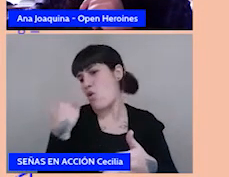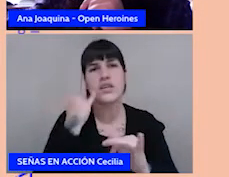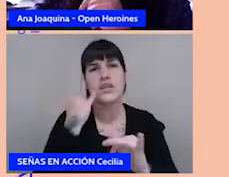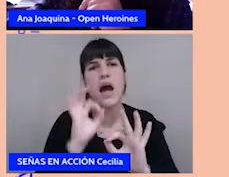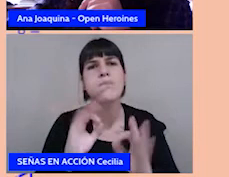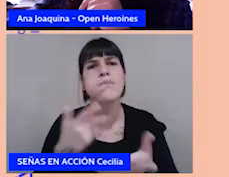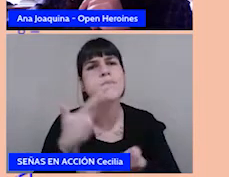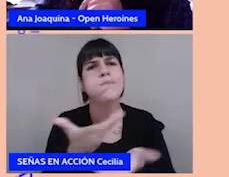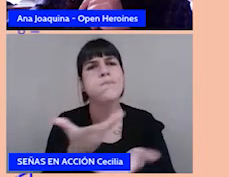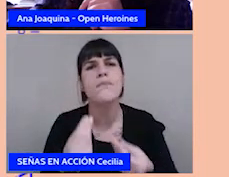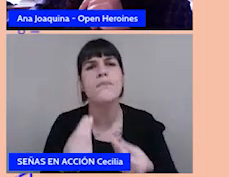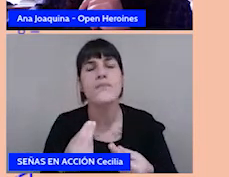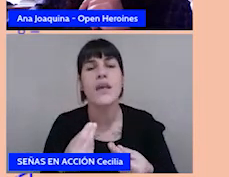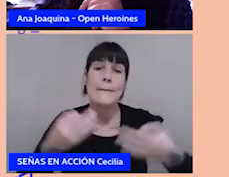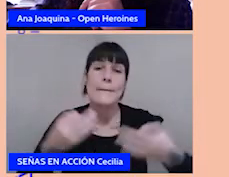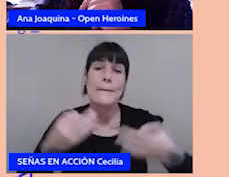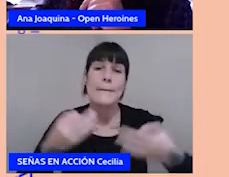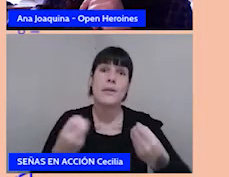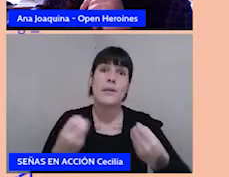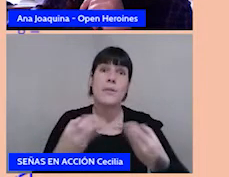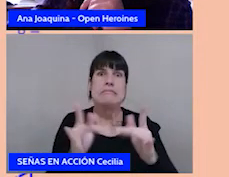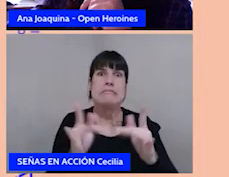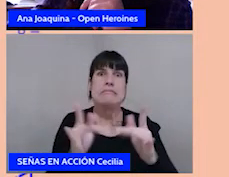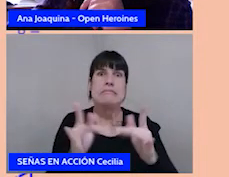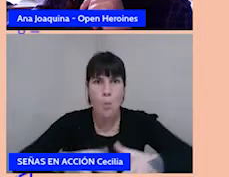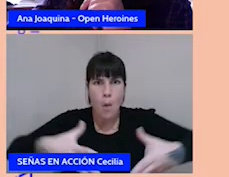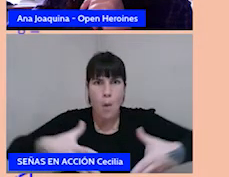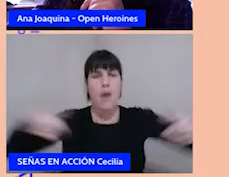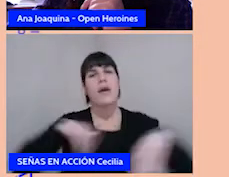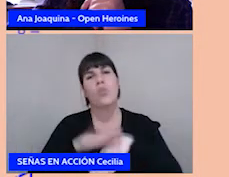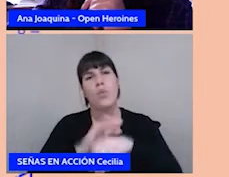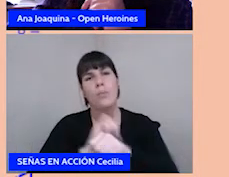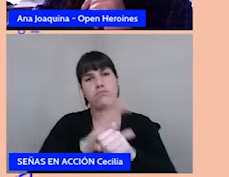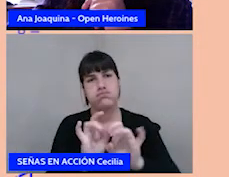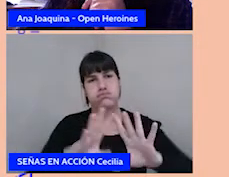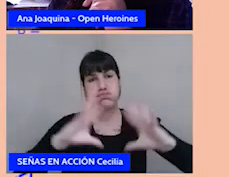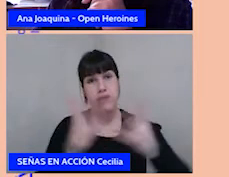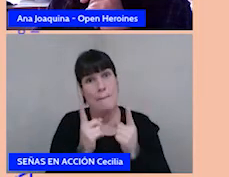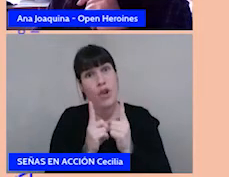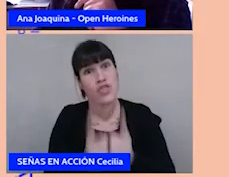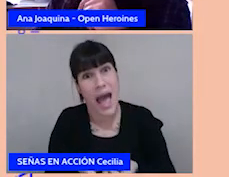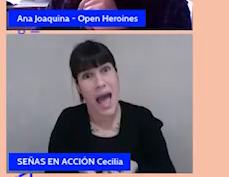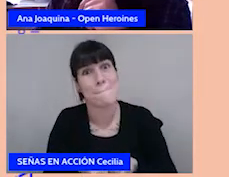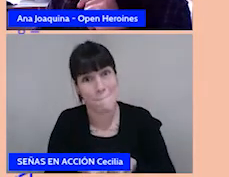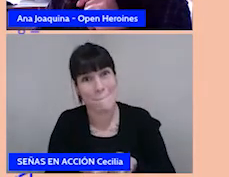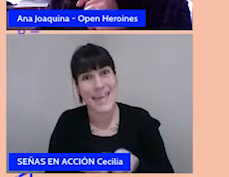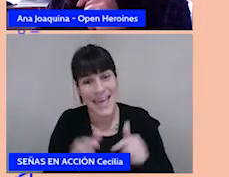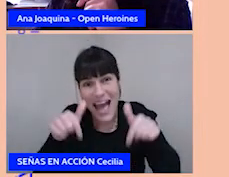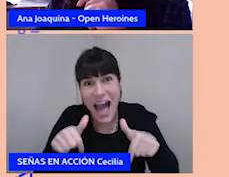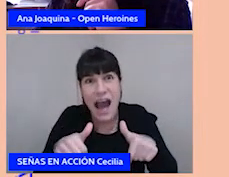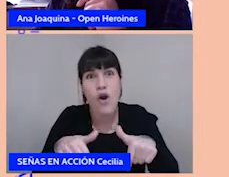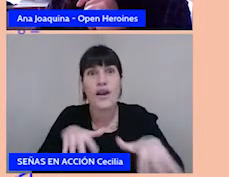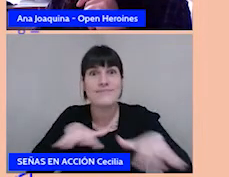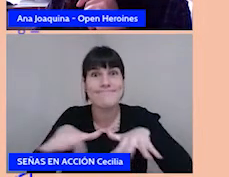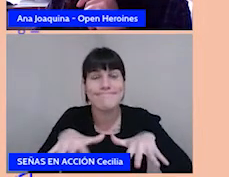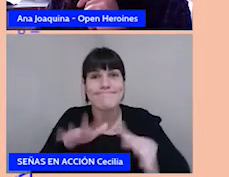virtualidad ha aumentado debido al contexto, pero también nos estamos viendo en un momento en el que el avance